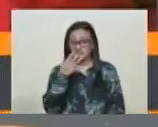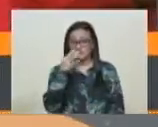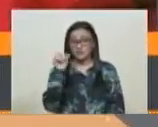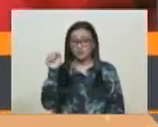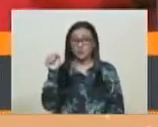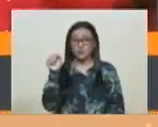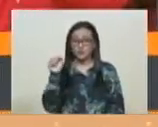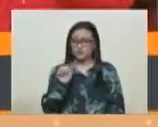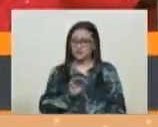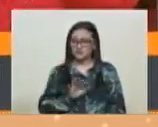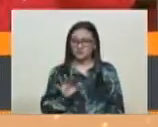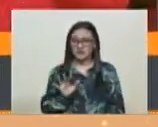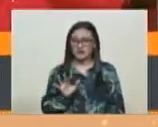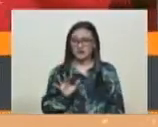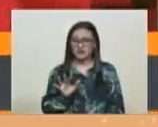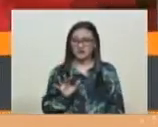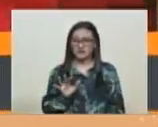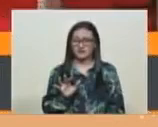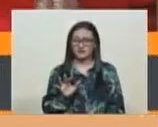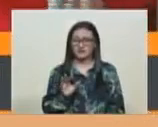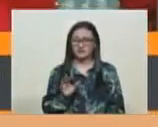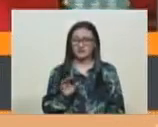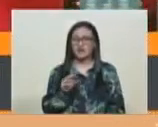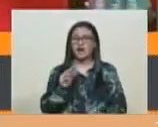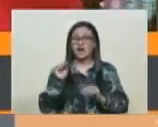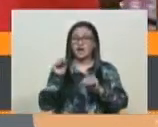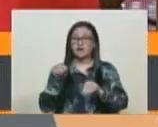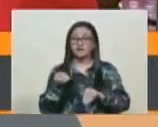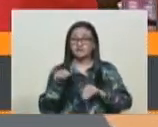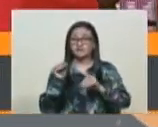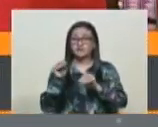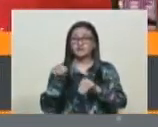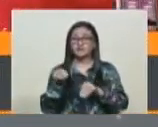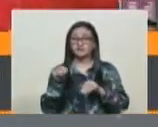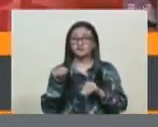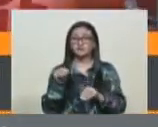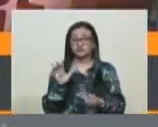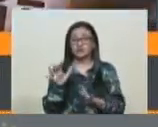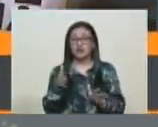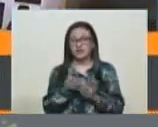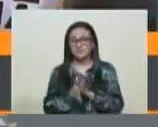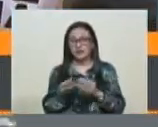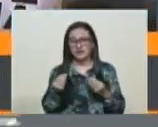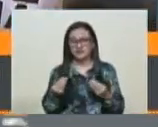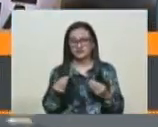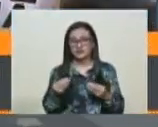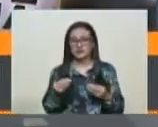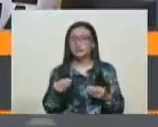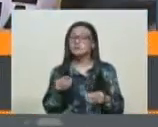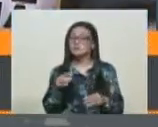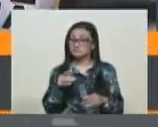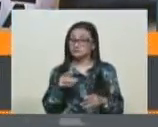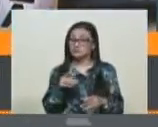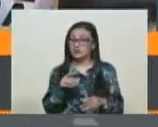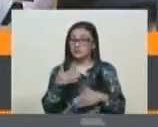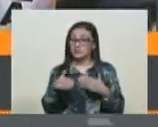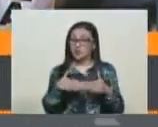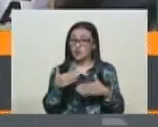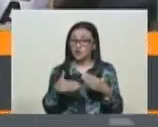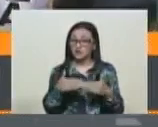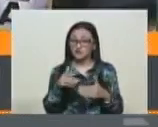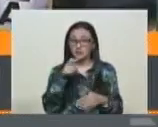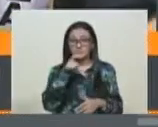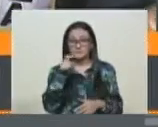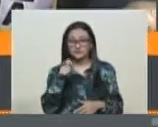Maduro avizoraba lo que está ocurriendo y por eso convocó un proceso ciudadano,